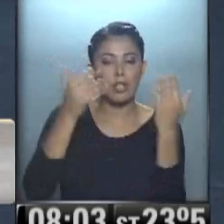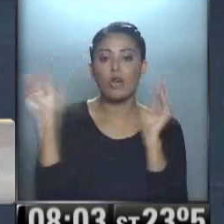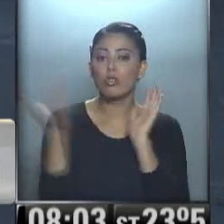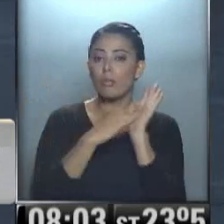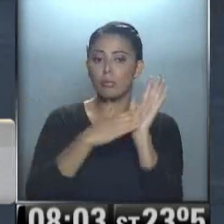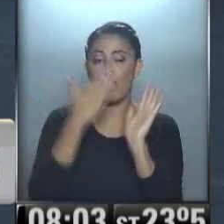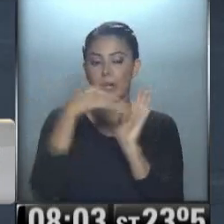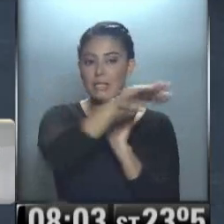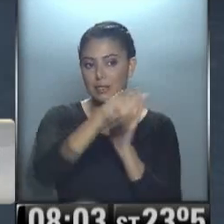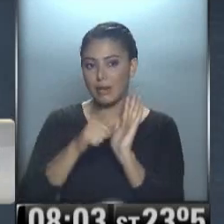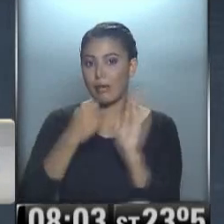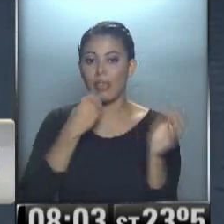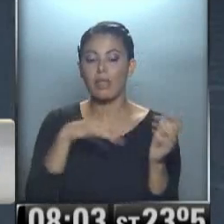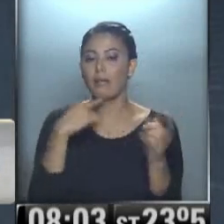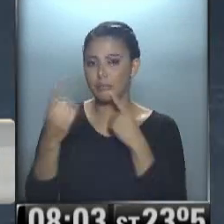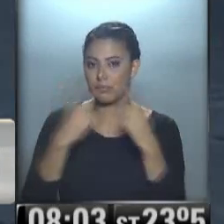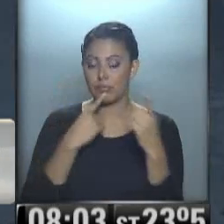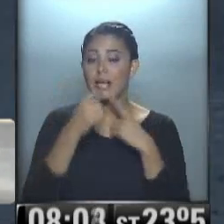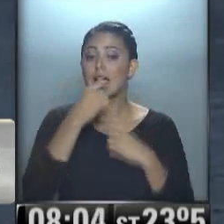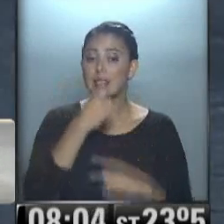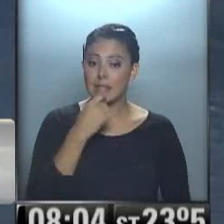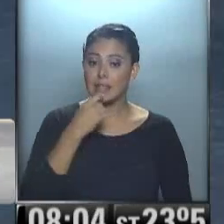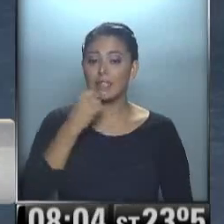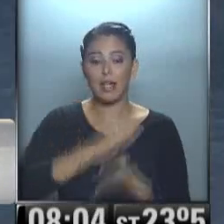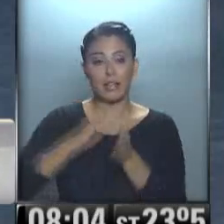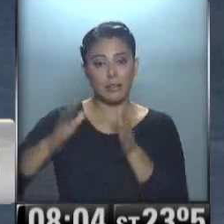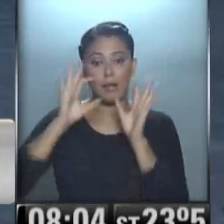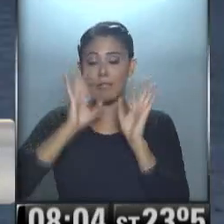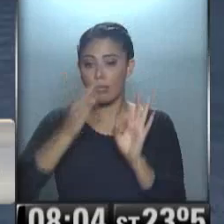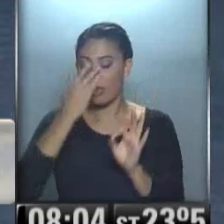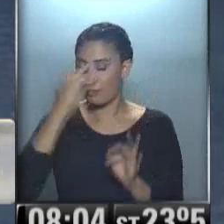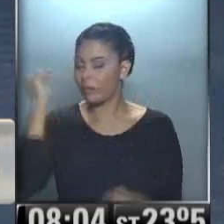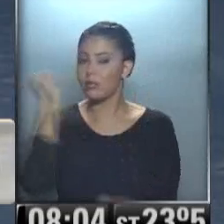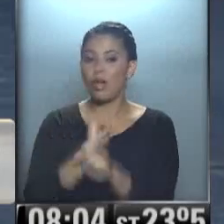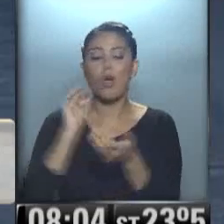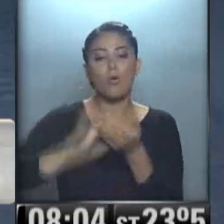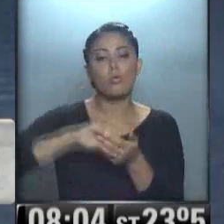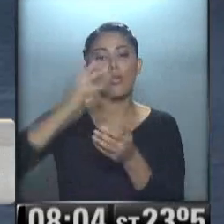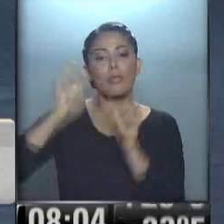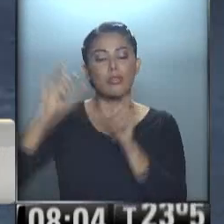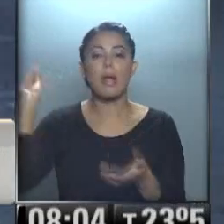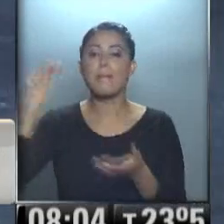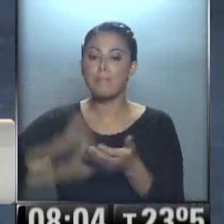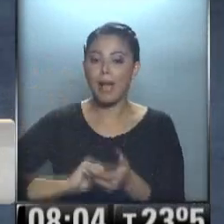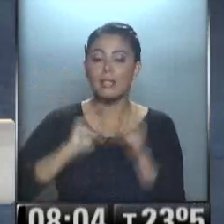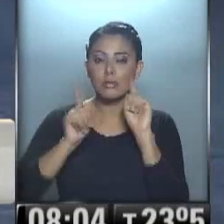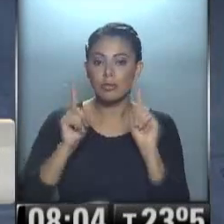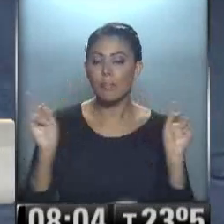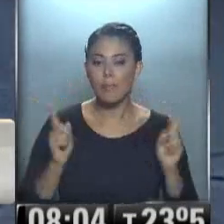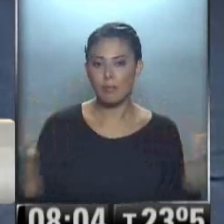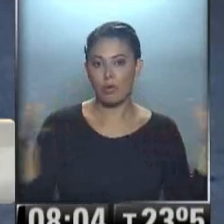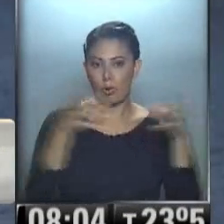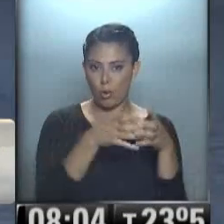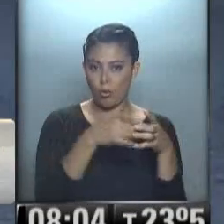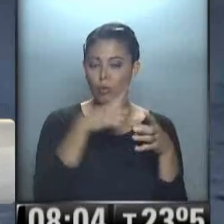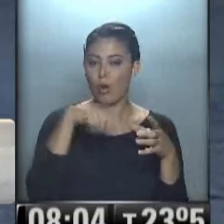indagatoria se estima que cuando finalice la feria judicial se lo procese junto a otras cuatro personas que integraban esta banda